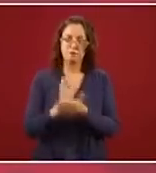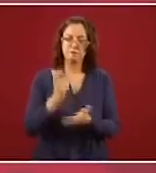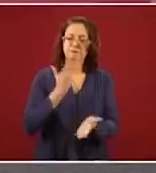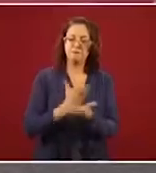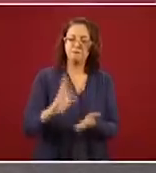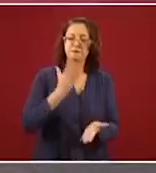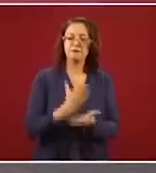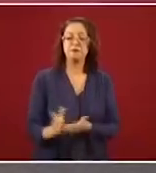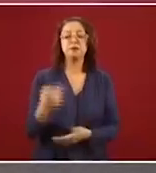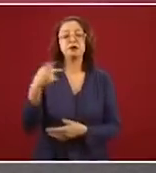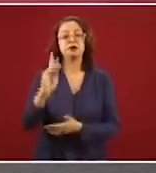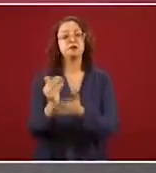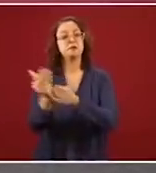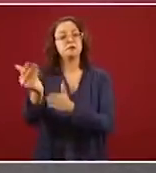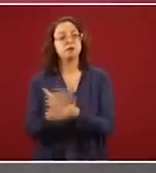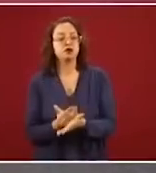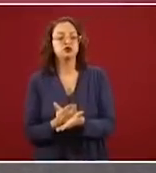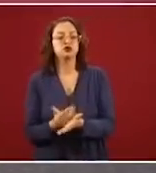la tasa es de 6.